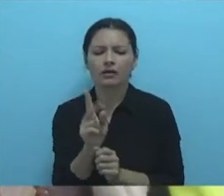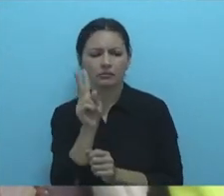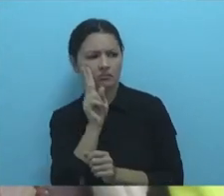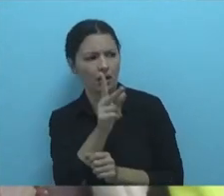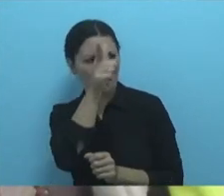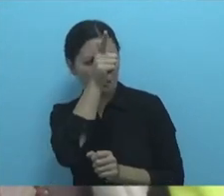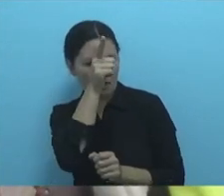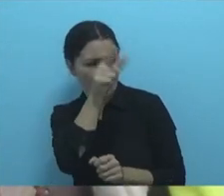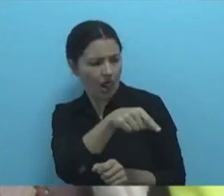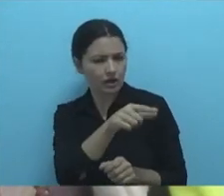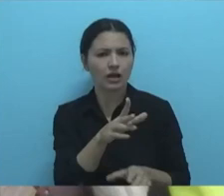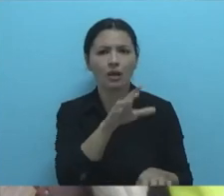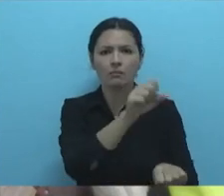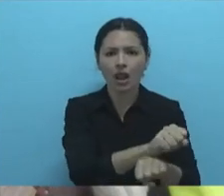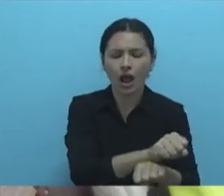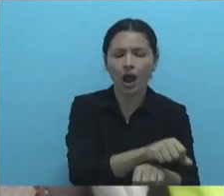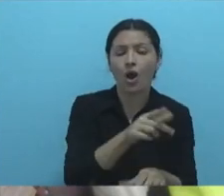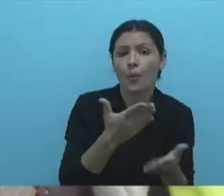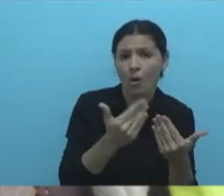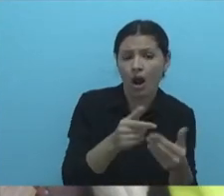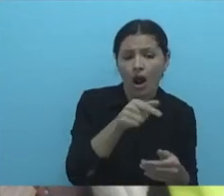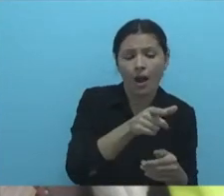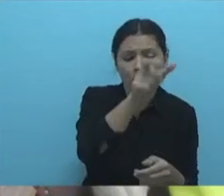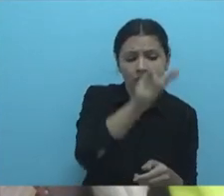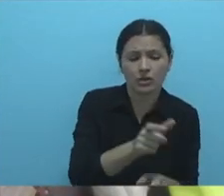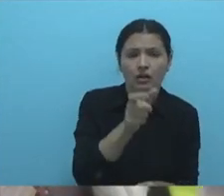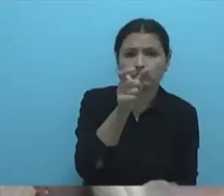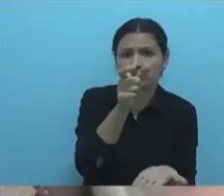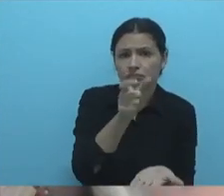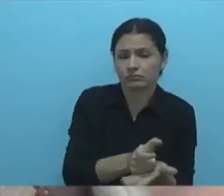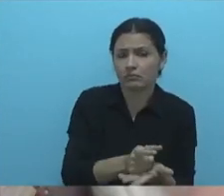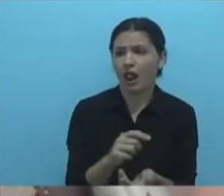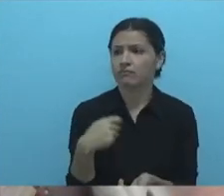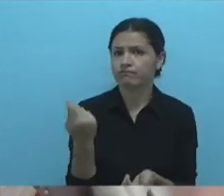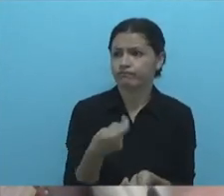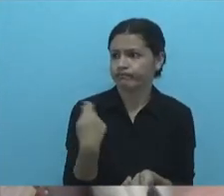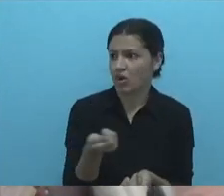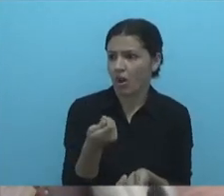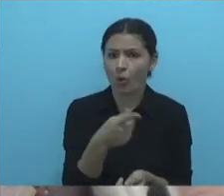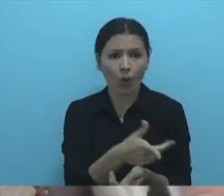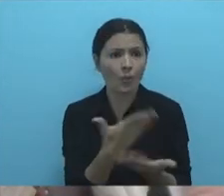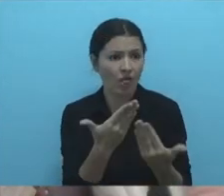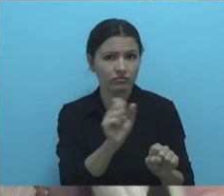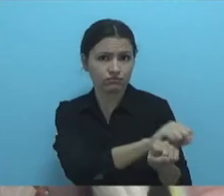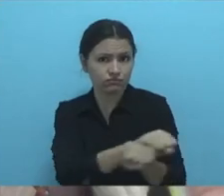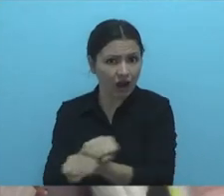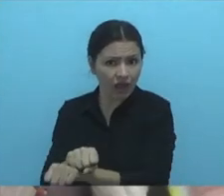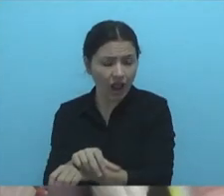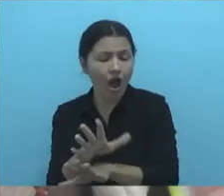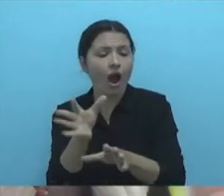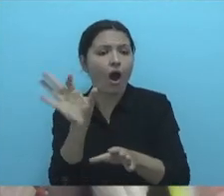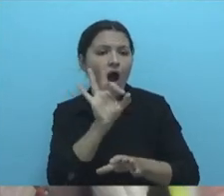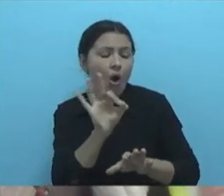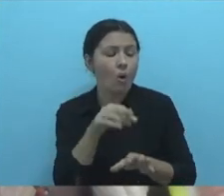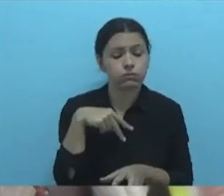o no en ejercicio de la prostitución que por otro lado era una de las pocas actividades con